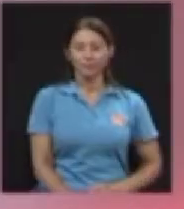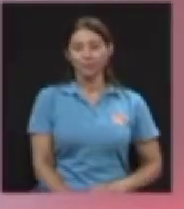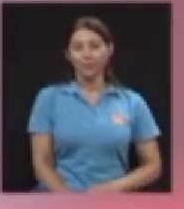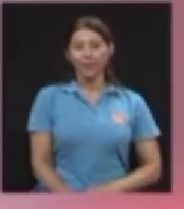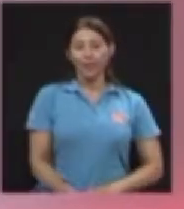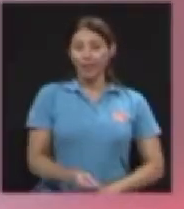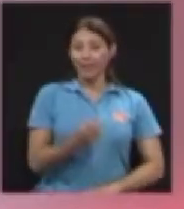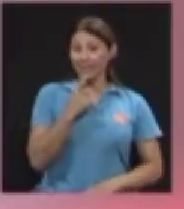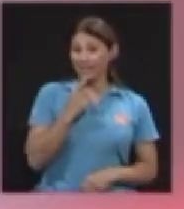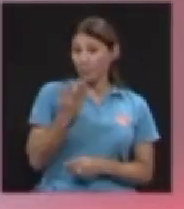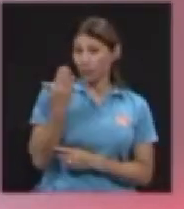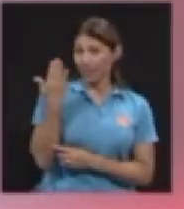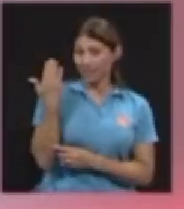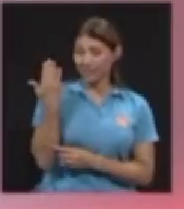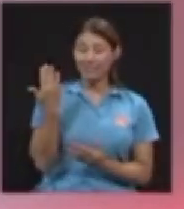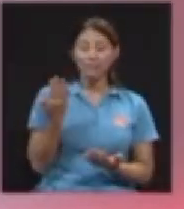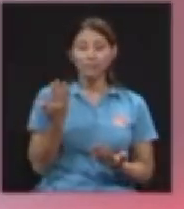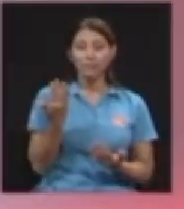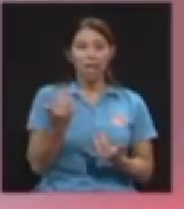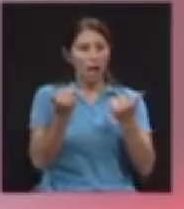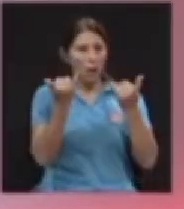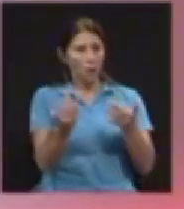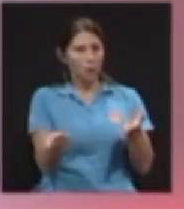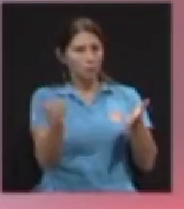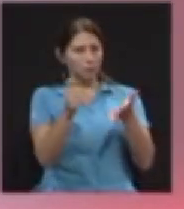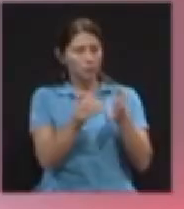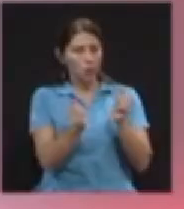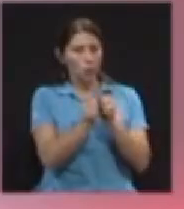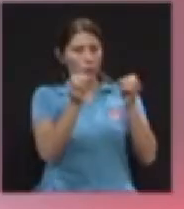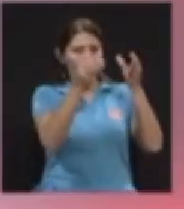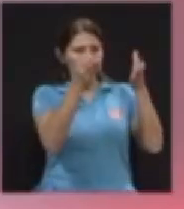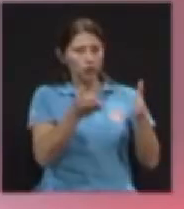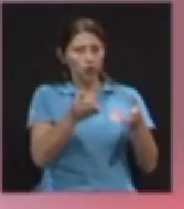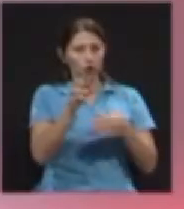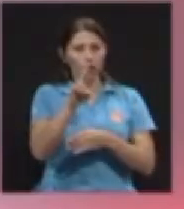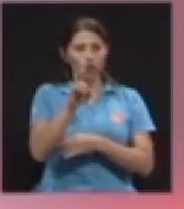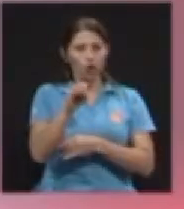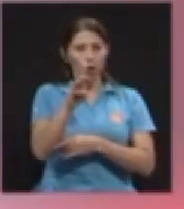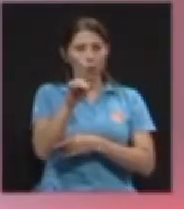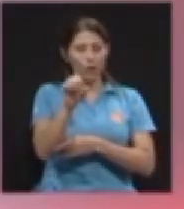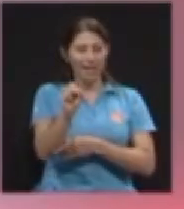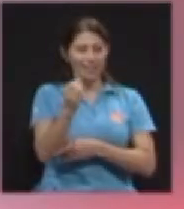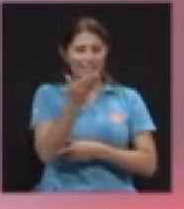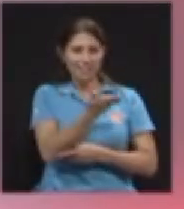Decíamos, amigas y amigos, regresando ahora con el profesor Robles, que